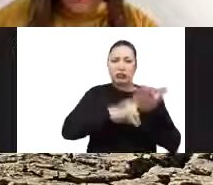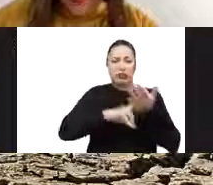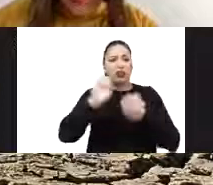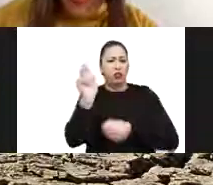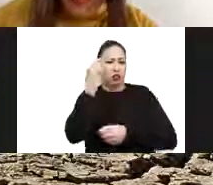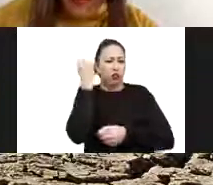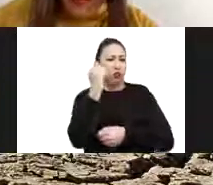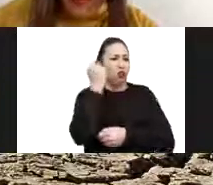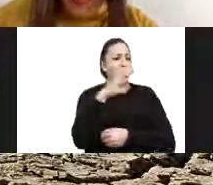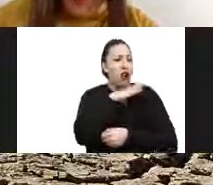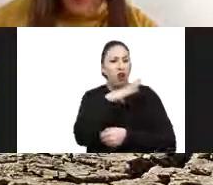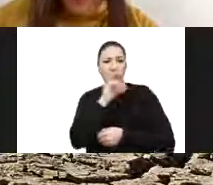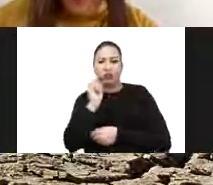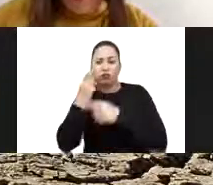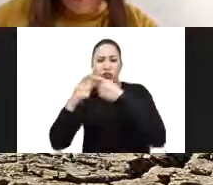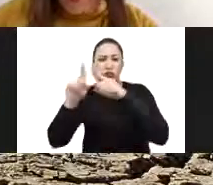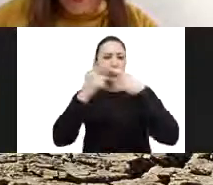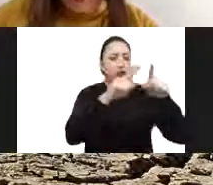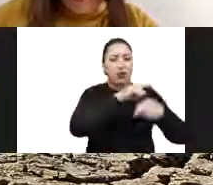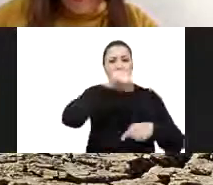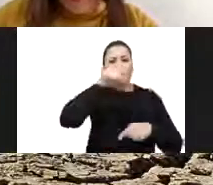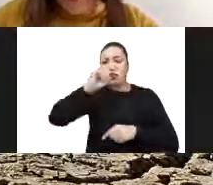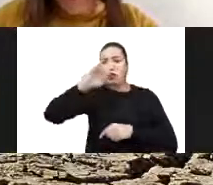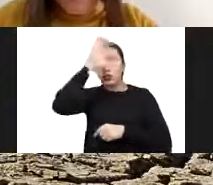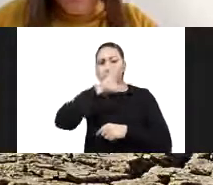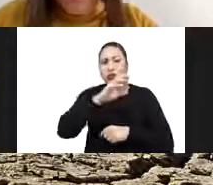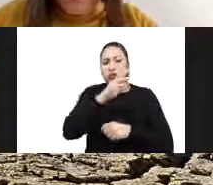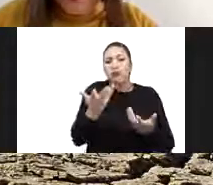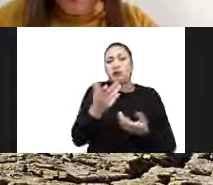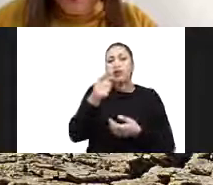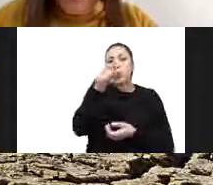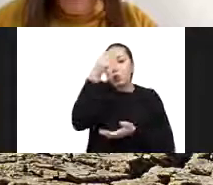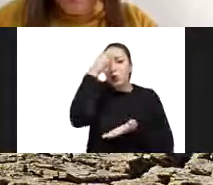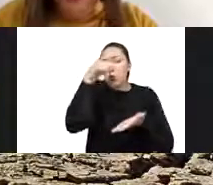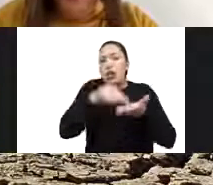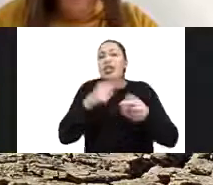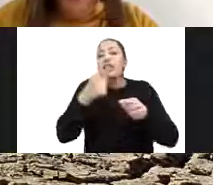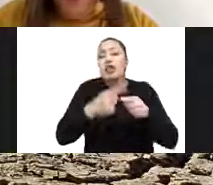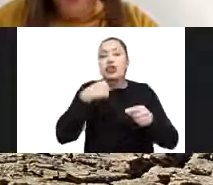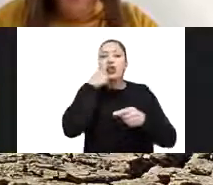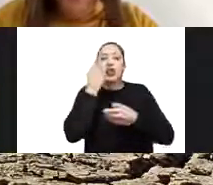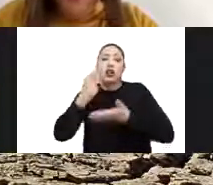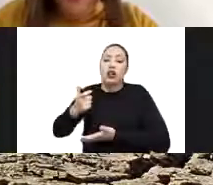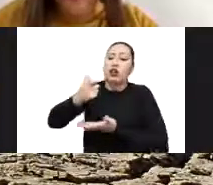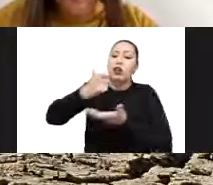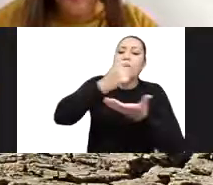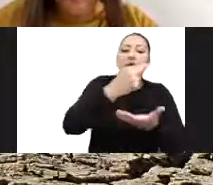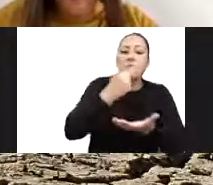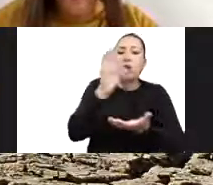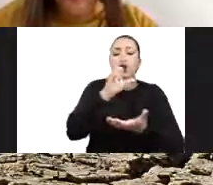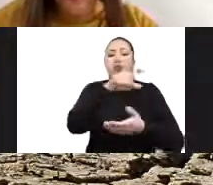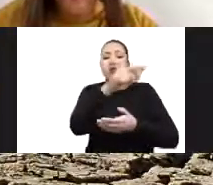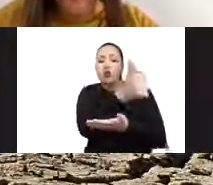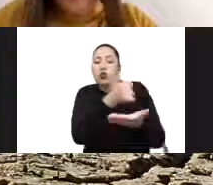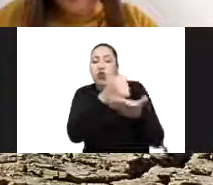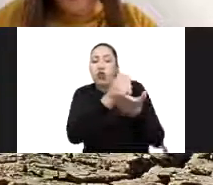tecnológico y de ciencia, pues ¿quién va a querer vivir o quién va a querer invertir en ciudades cuyo pronóstico